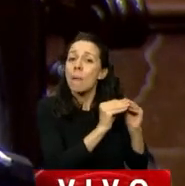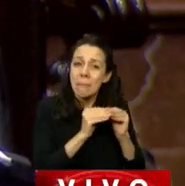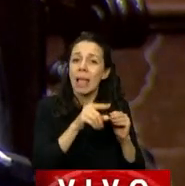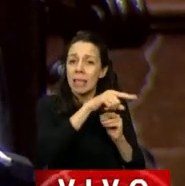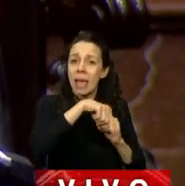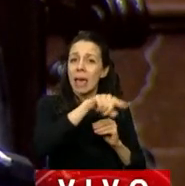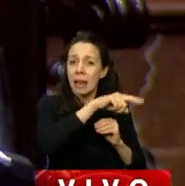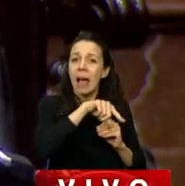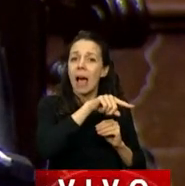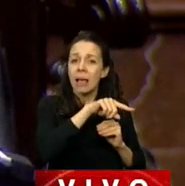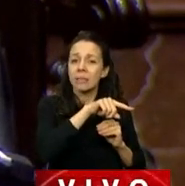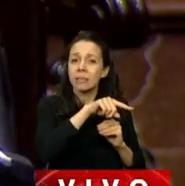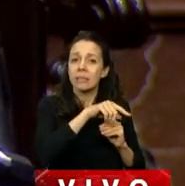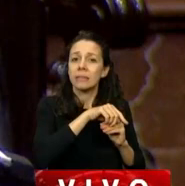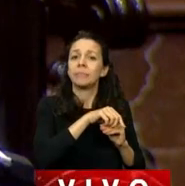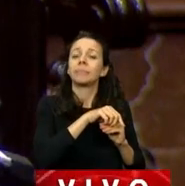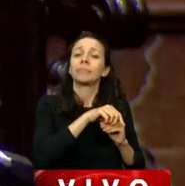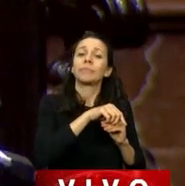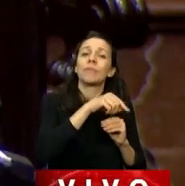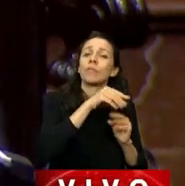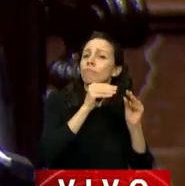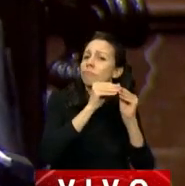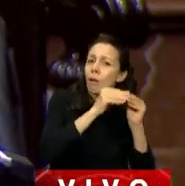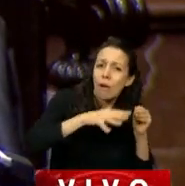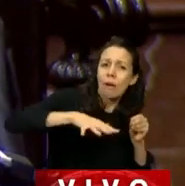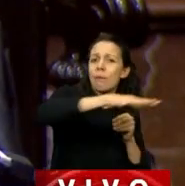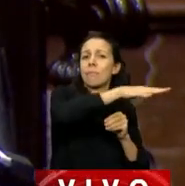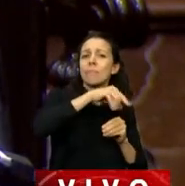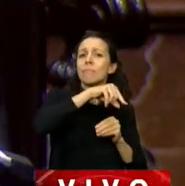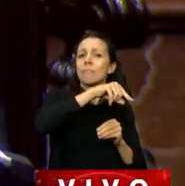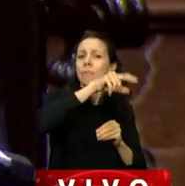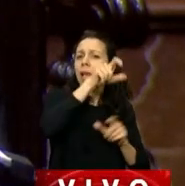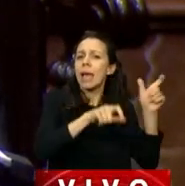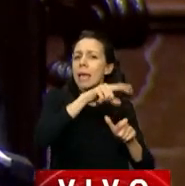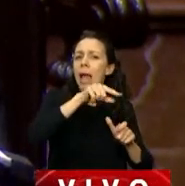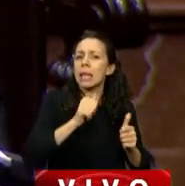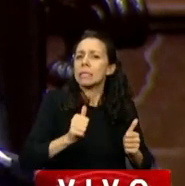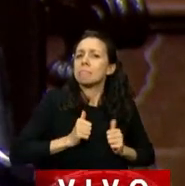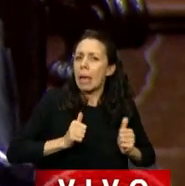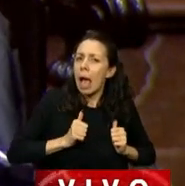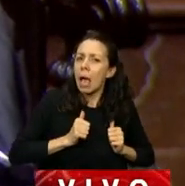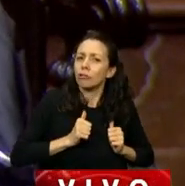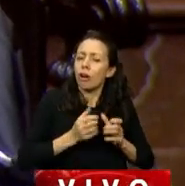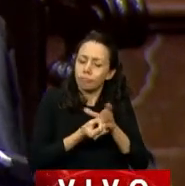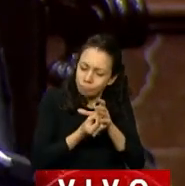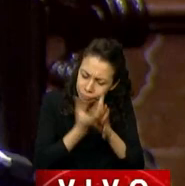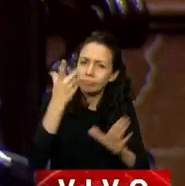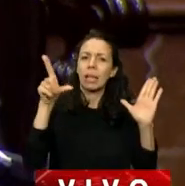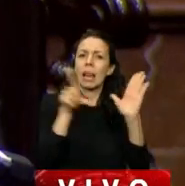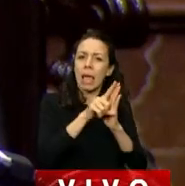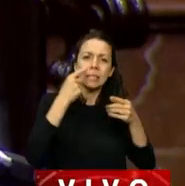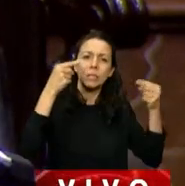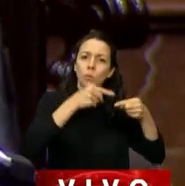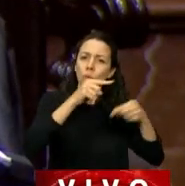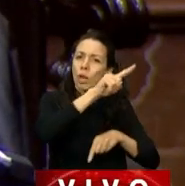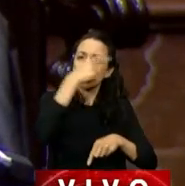las compañeras, compañeres y compañeros que están esperando que se cree por ley, y como decía el